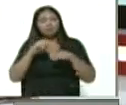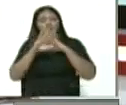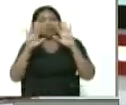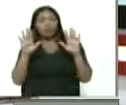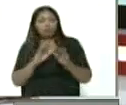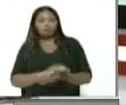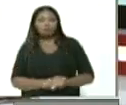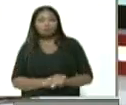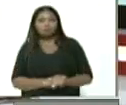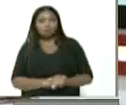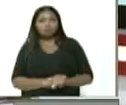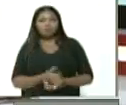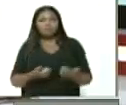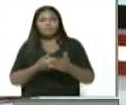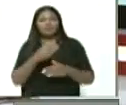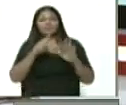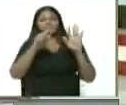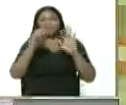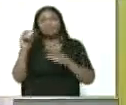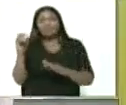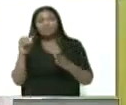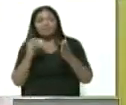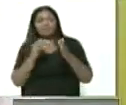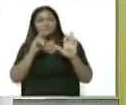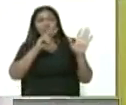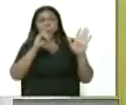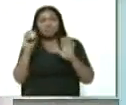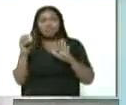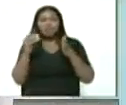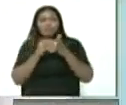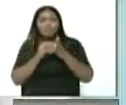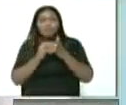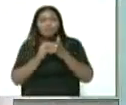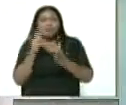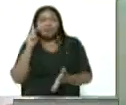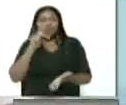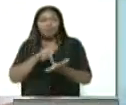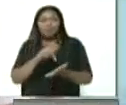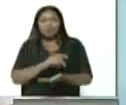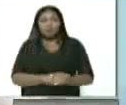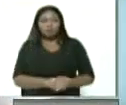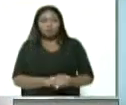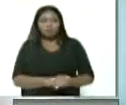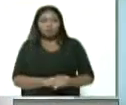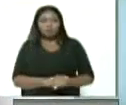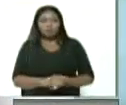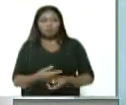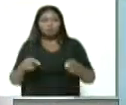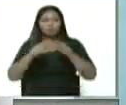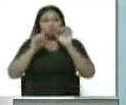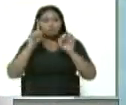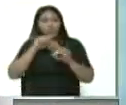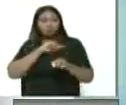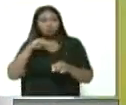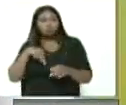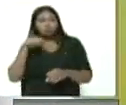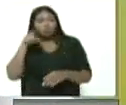son más de 70.000 candidatos y candidatas inclusive nosotros